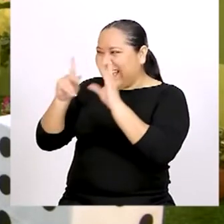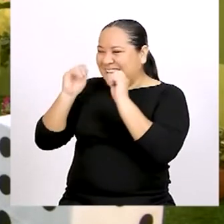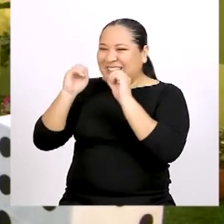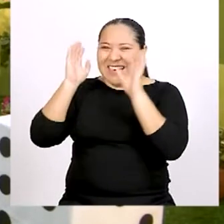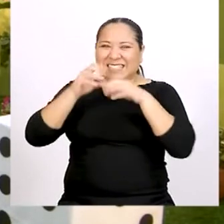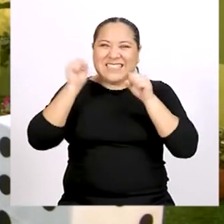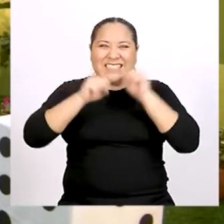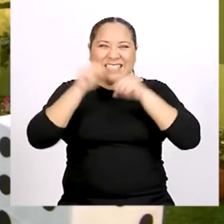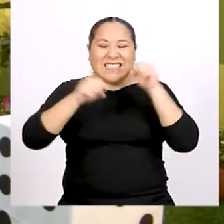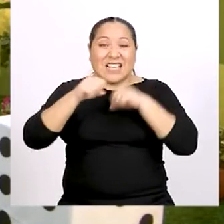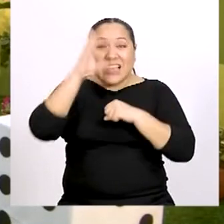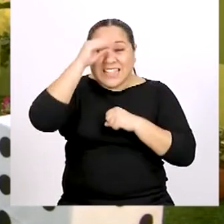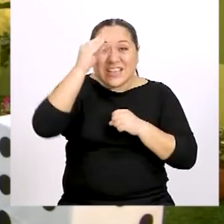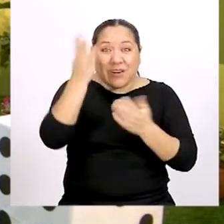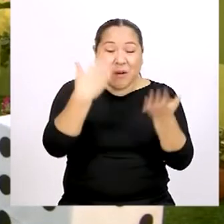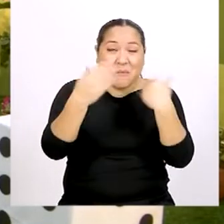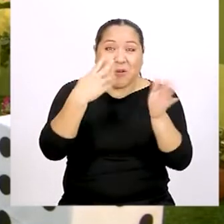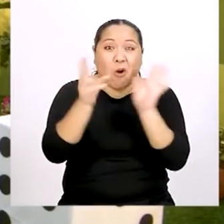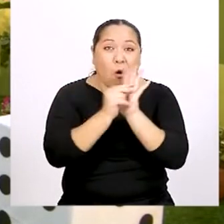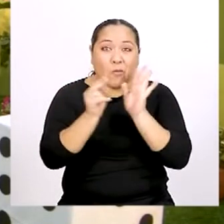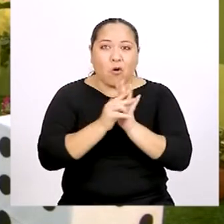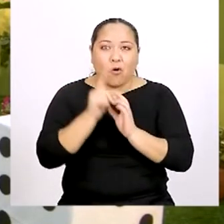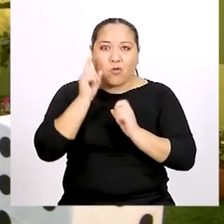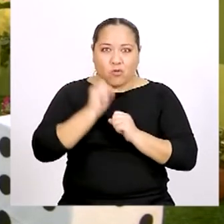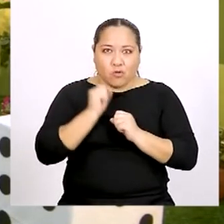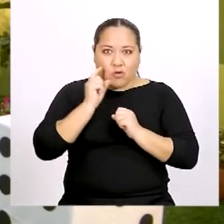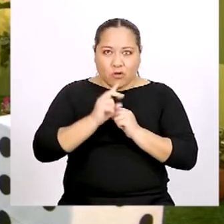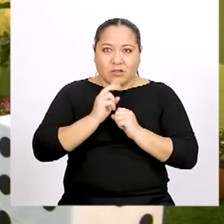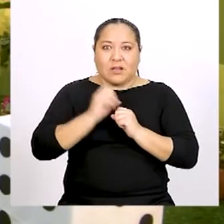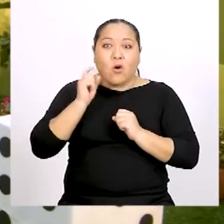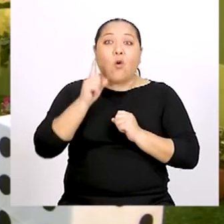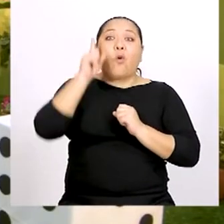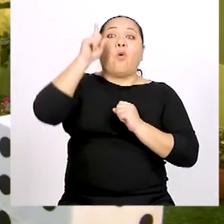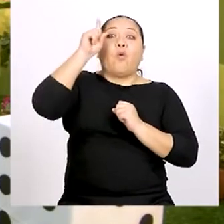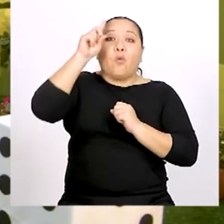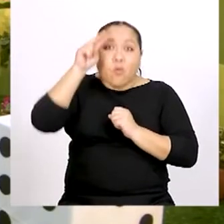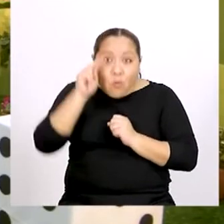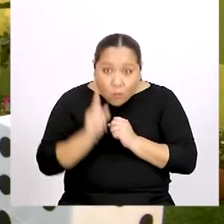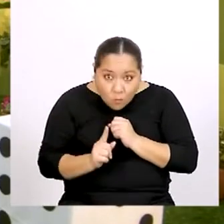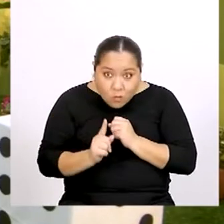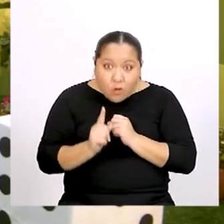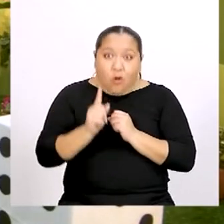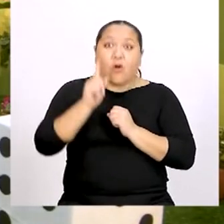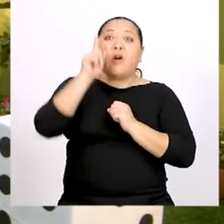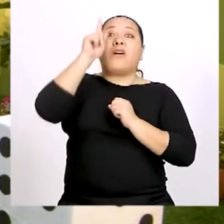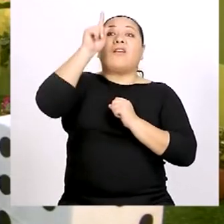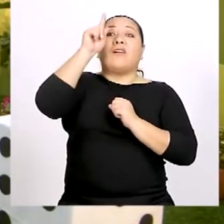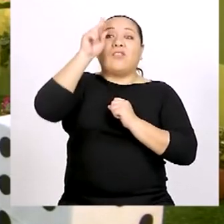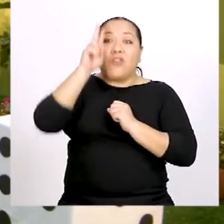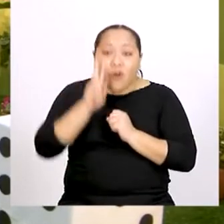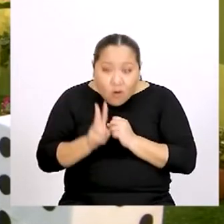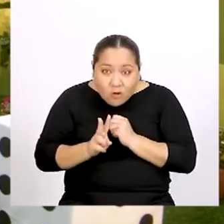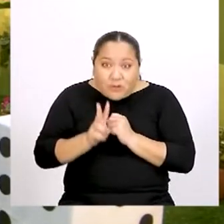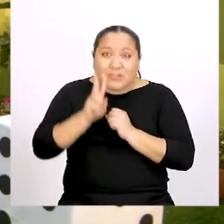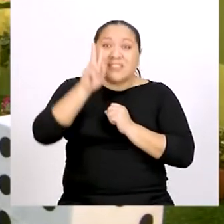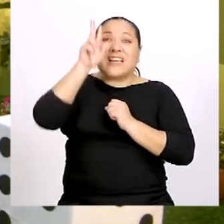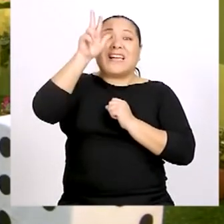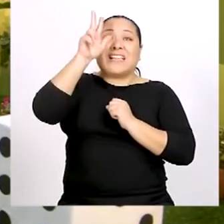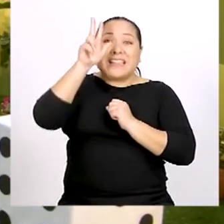tal? ¡Ya! ¡Muy bien! ¡Hagámoslo entonces, niñas y niños! ¡Vamos! ¡Uno, dos, tres! Estiramos y